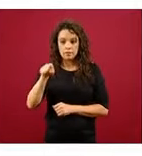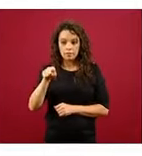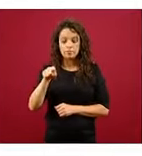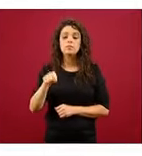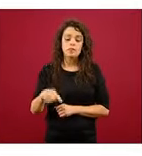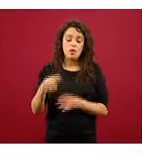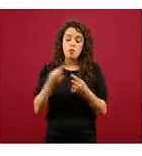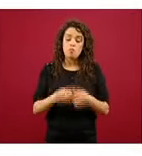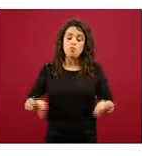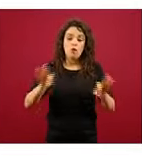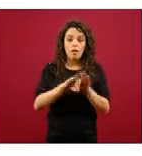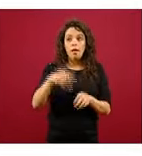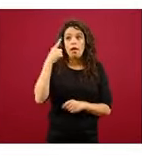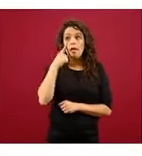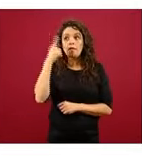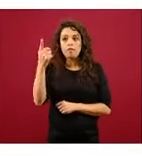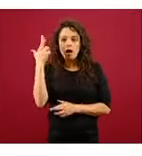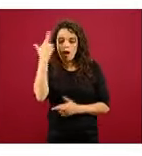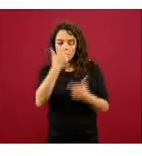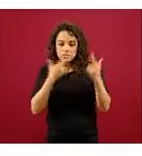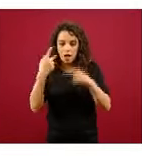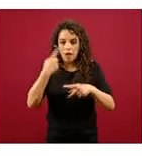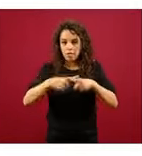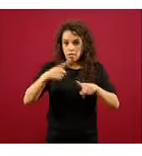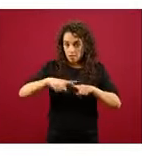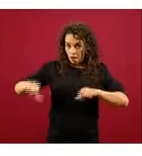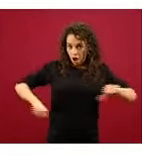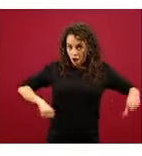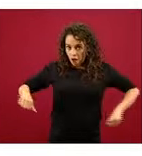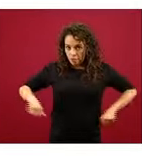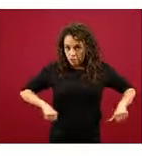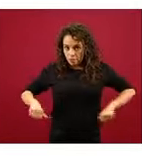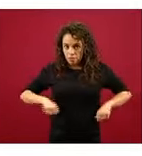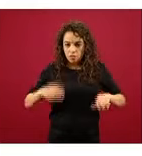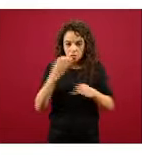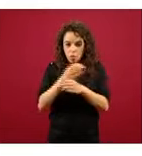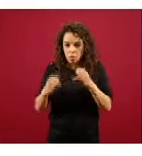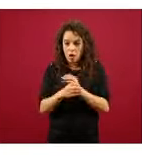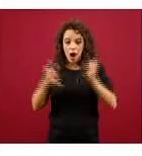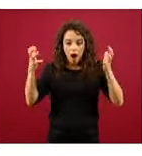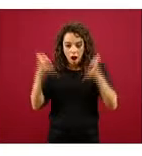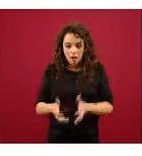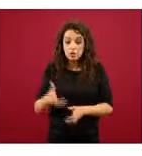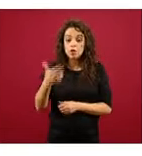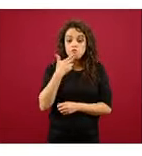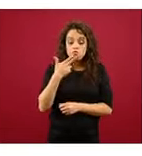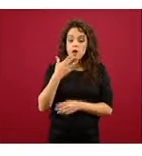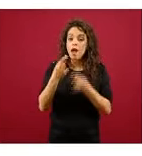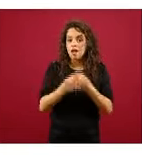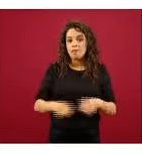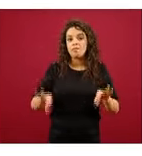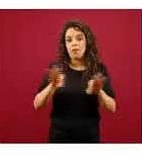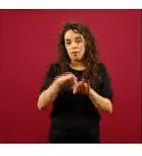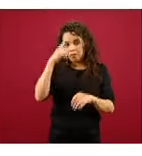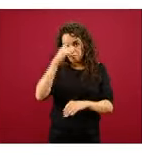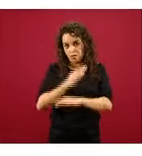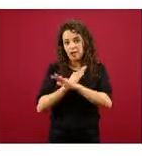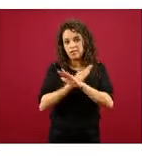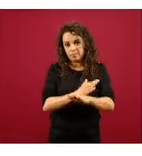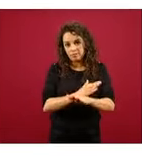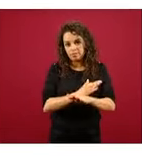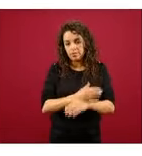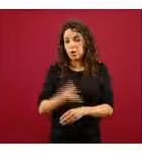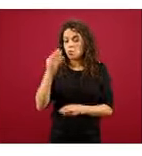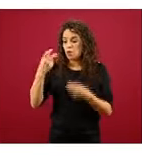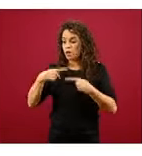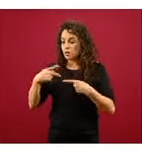¿no?, que se tiene, todas estas actividades y acciones, y sin olvidar que también pues muchas de las personas siguen estando en